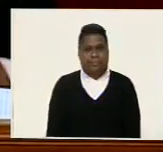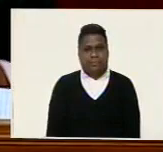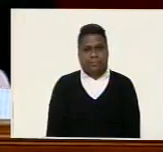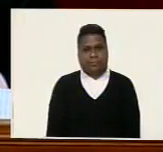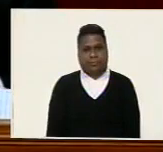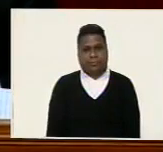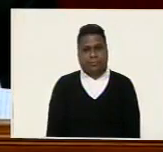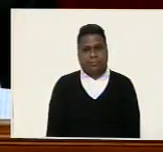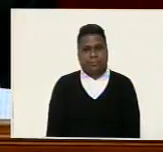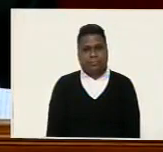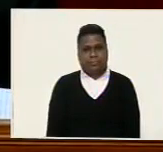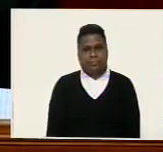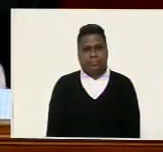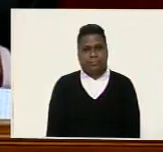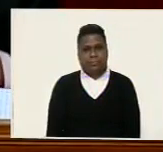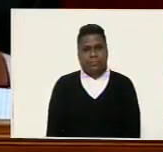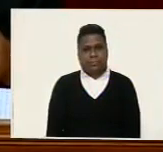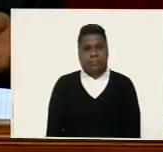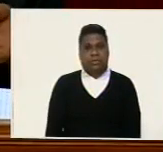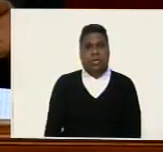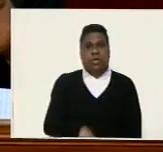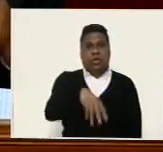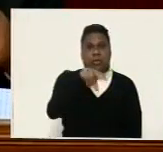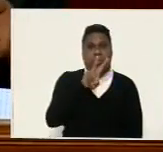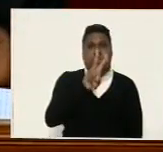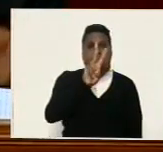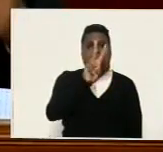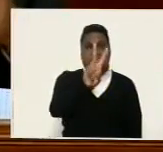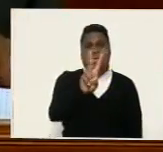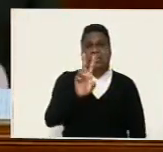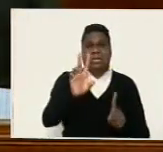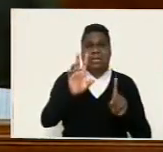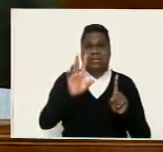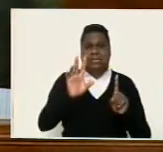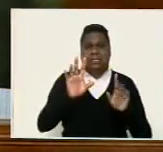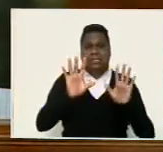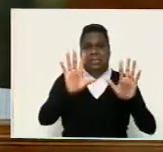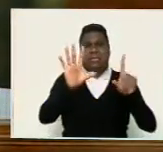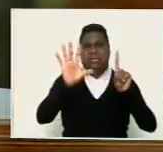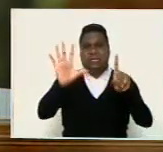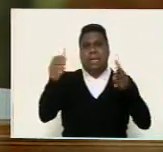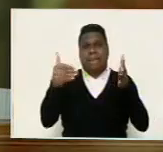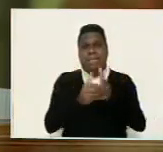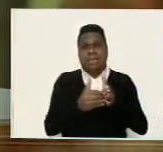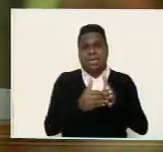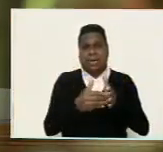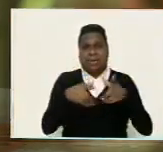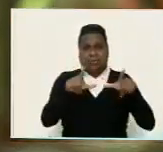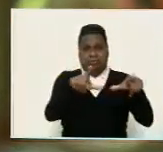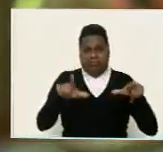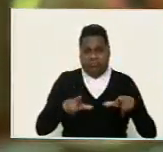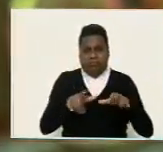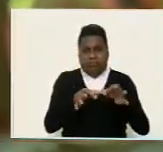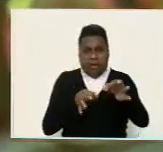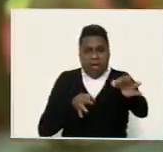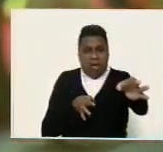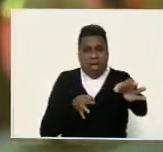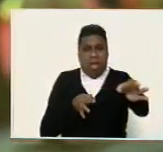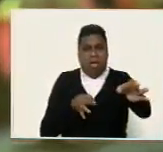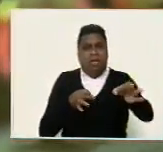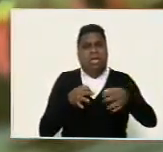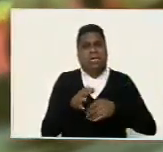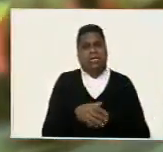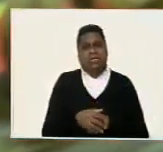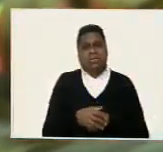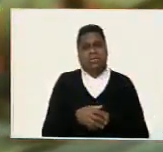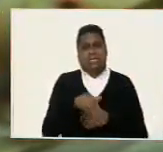Acaba de subir a 216 mil hectáreas de droga cultivada en Colombia. Y no